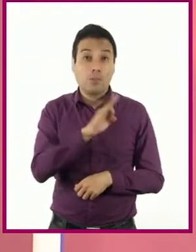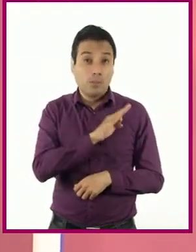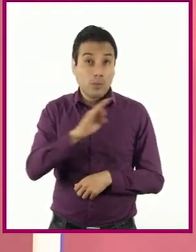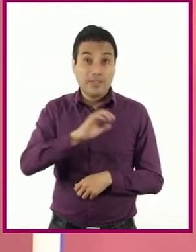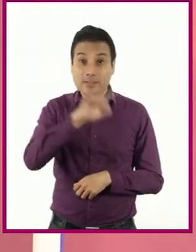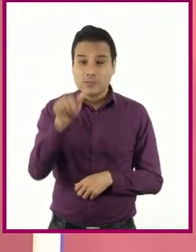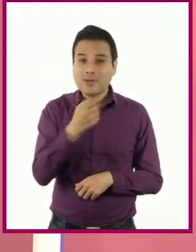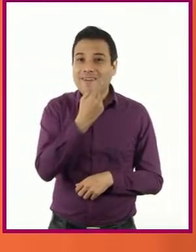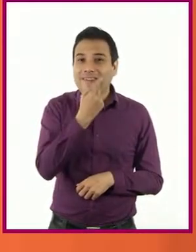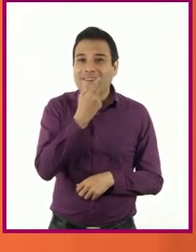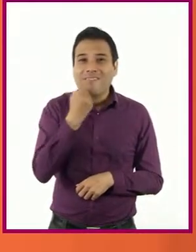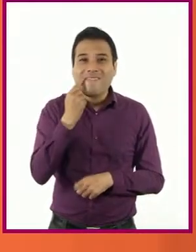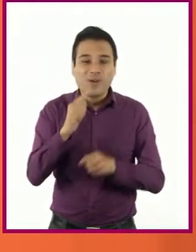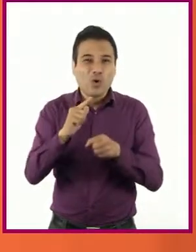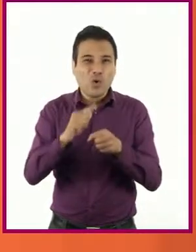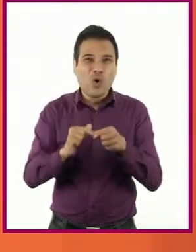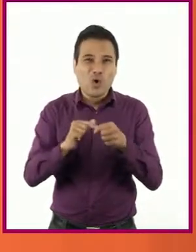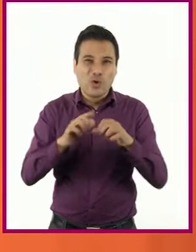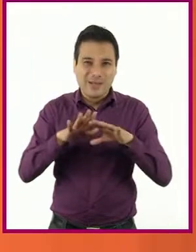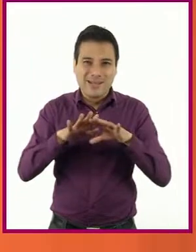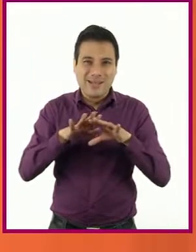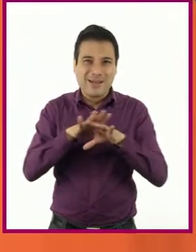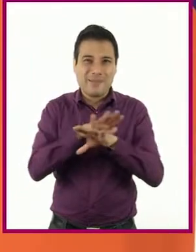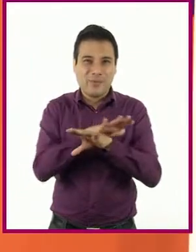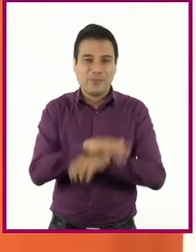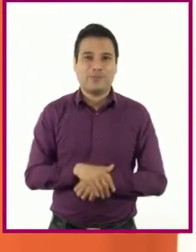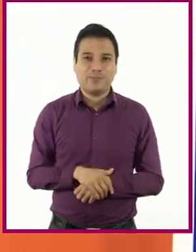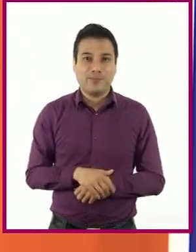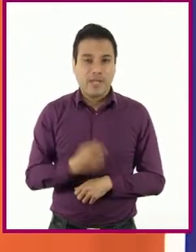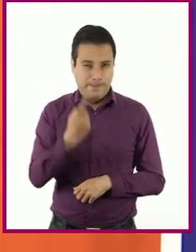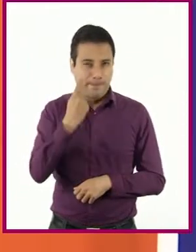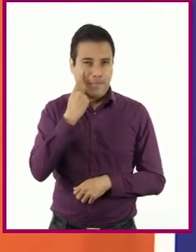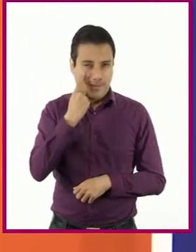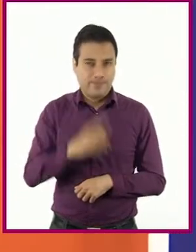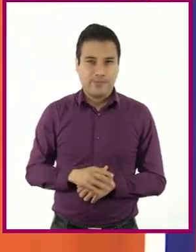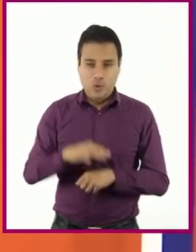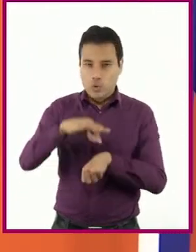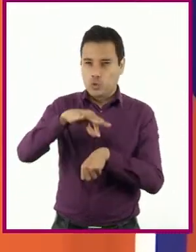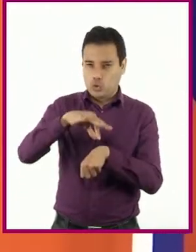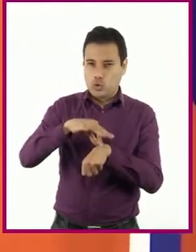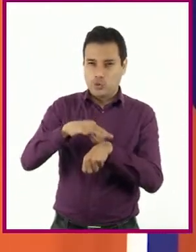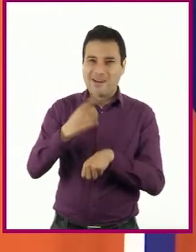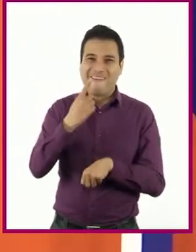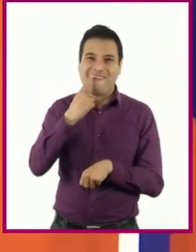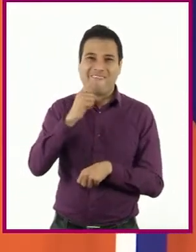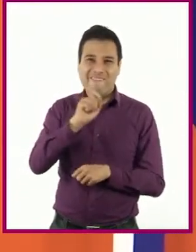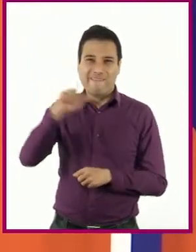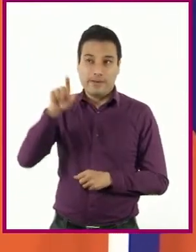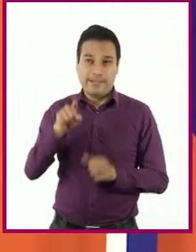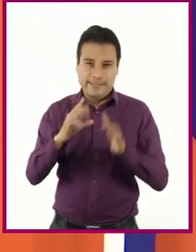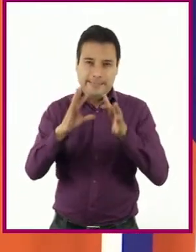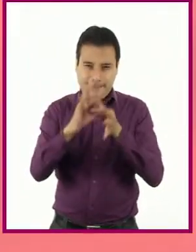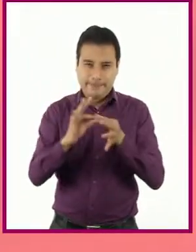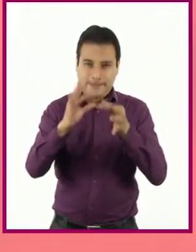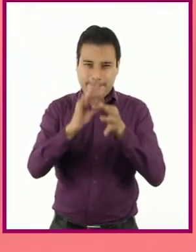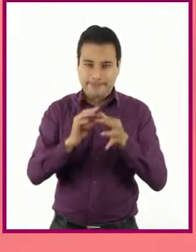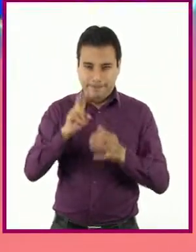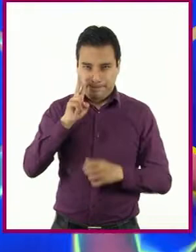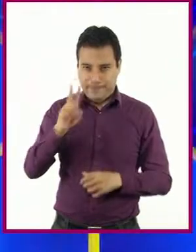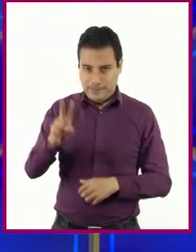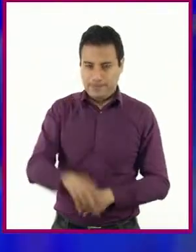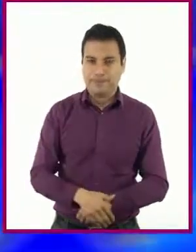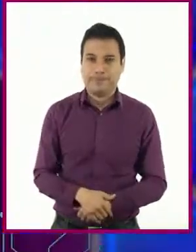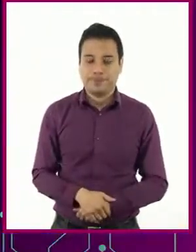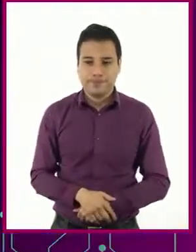tu dentadura. Pero, ¿qué te parece si un experto en la salud dental lo explica con mayor detalle?